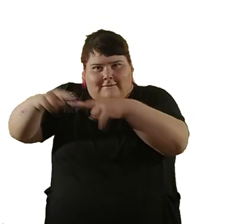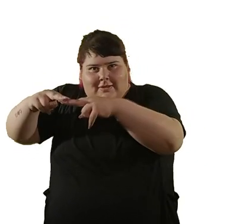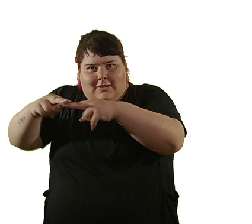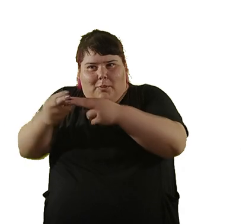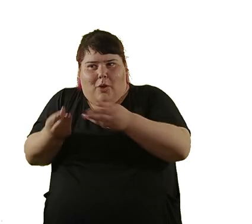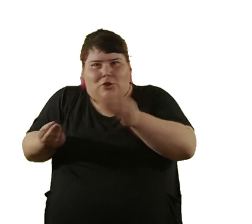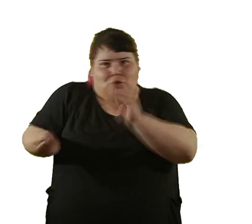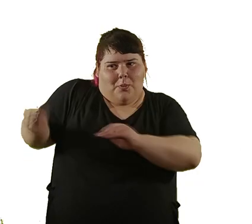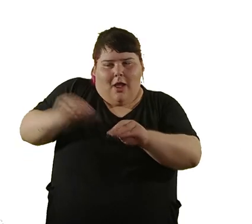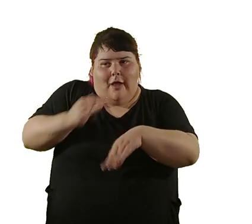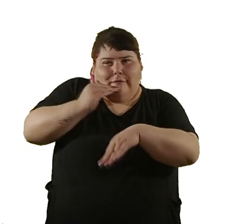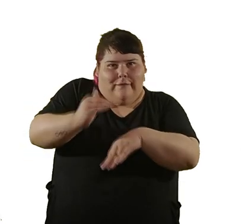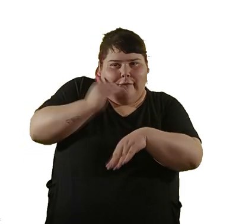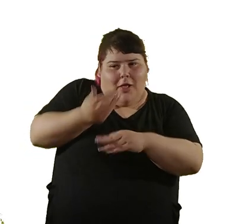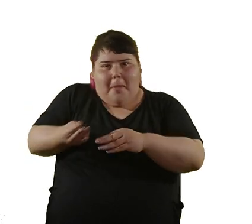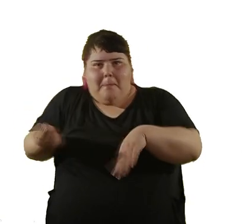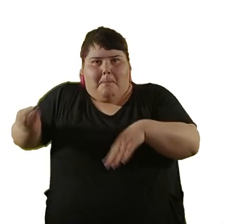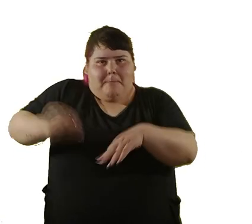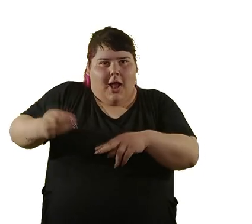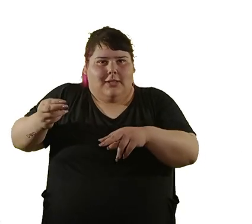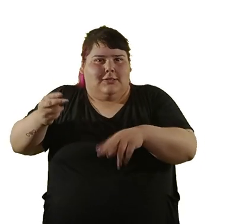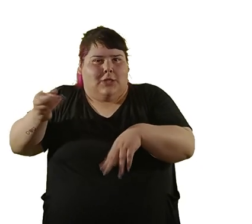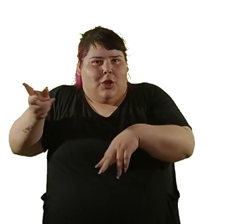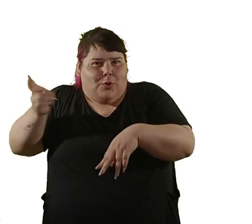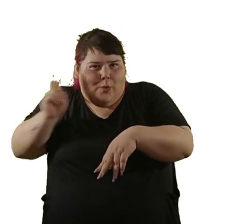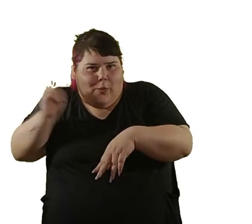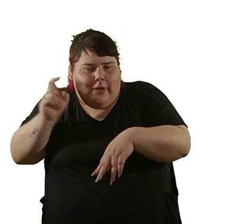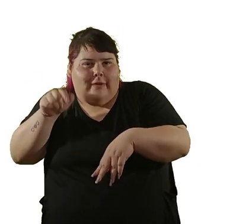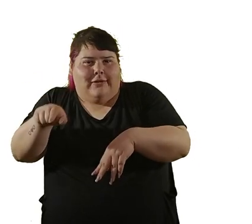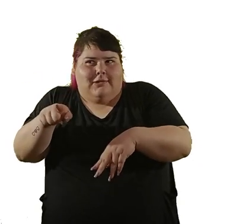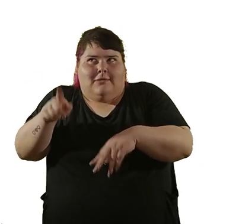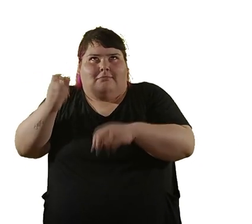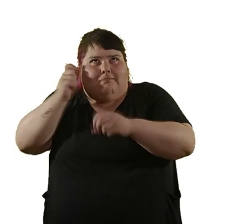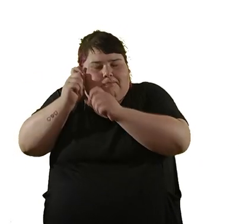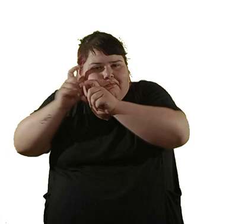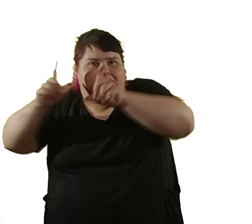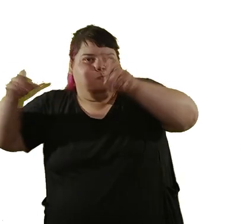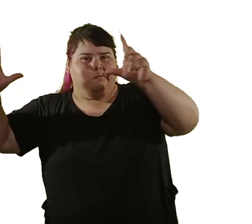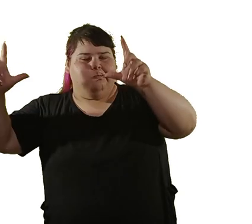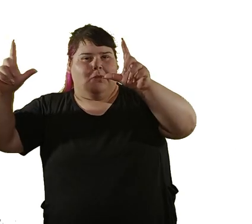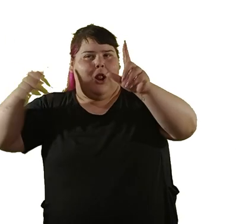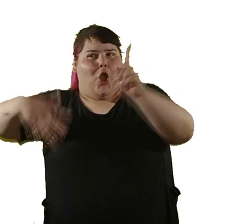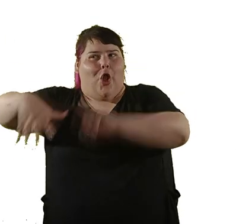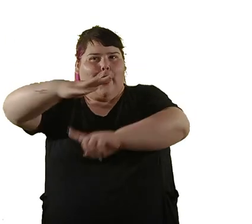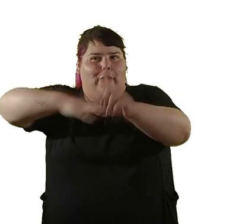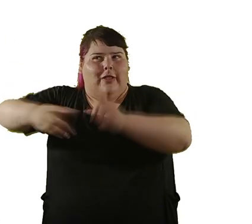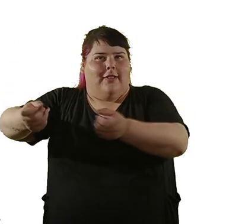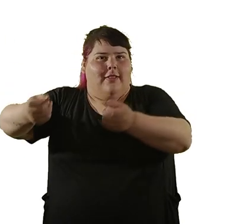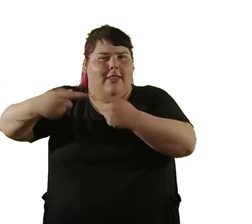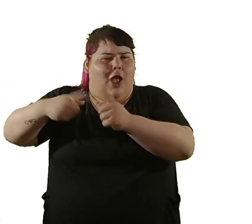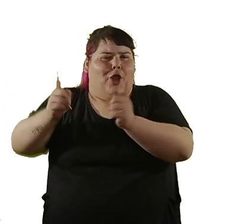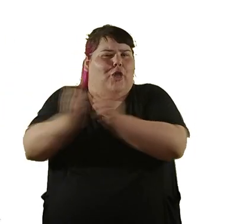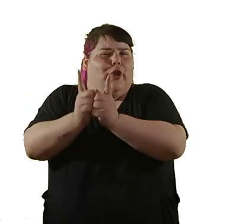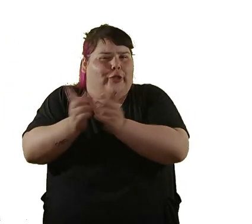esto de la palabra con el sonido y permite crear un mundo y un clima y una atmósfera en cortito,